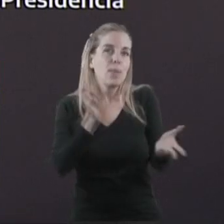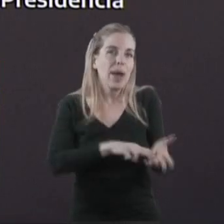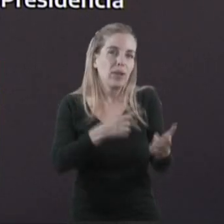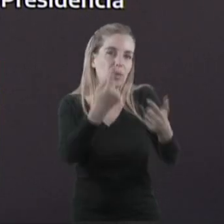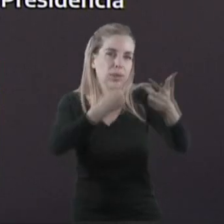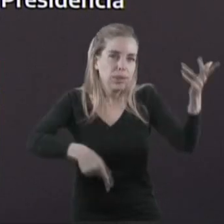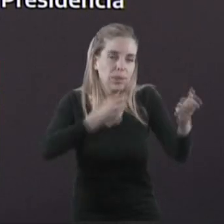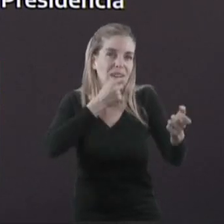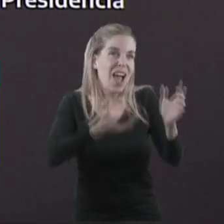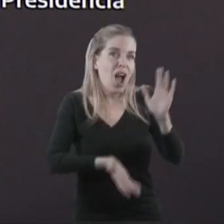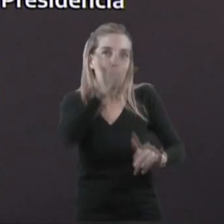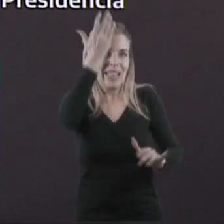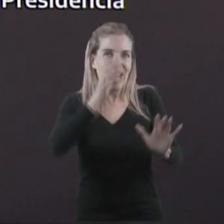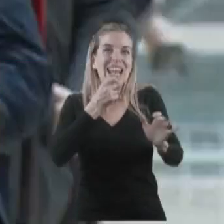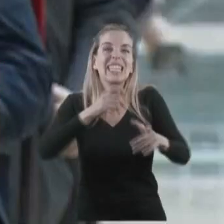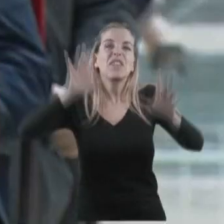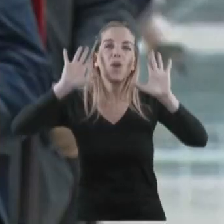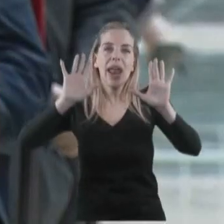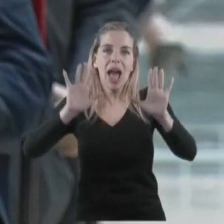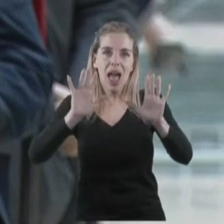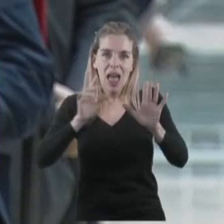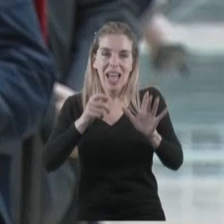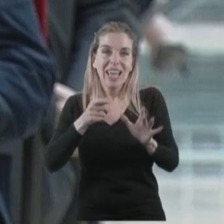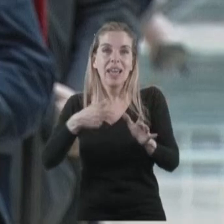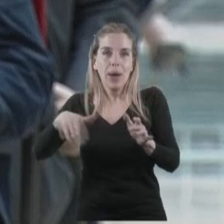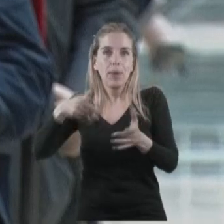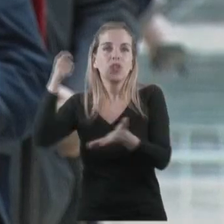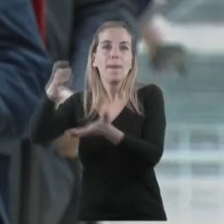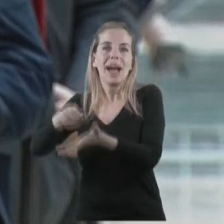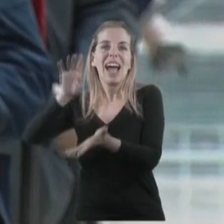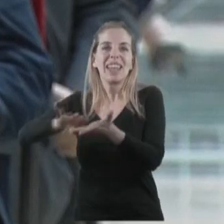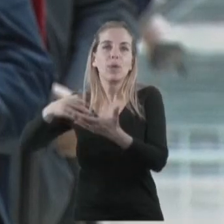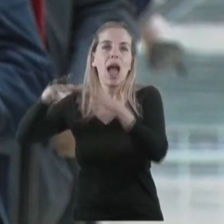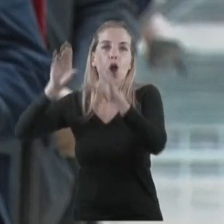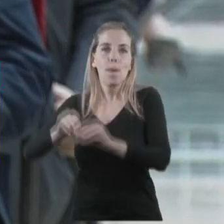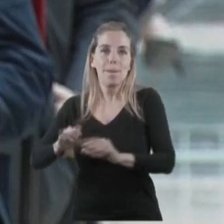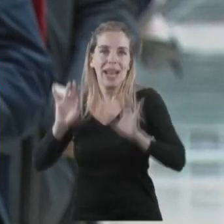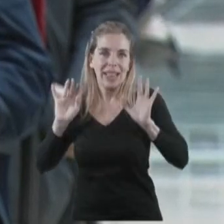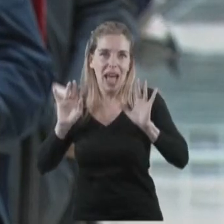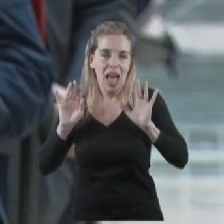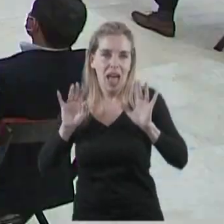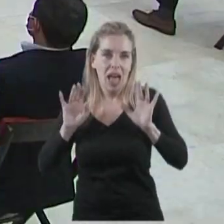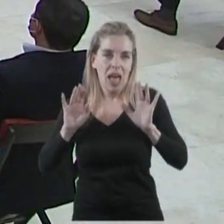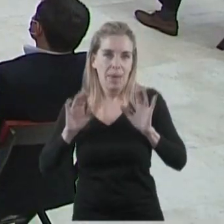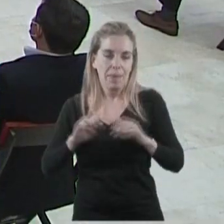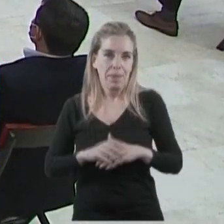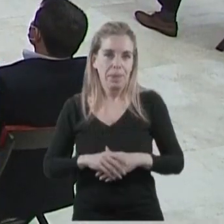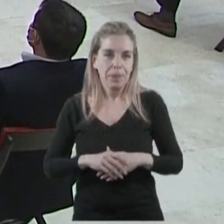porque Argentina no contaría los recursos como para proteger la situación de los sectores más vulnerables.